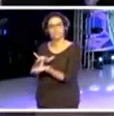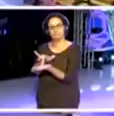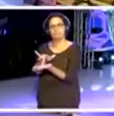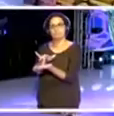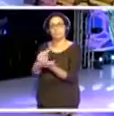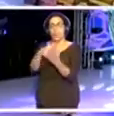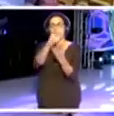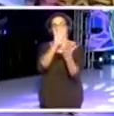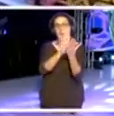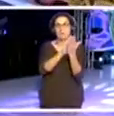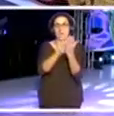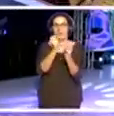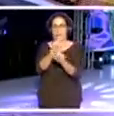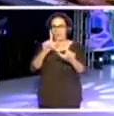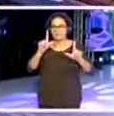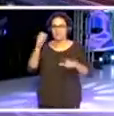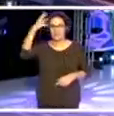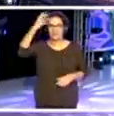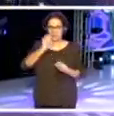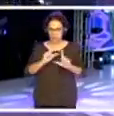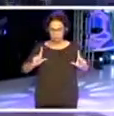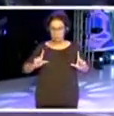Un cartel de Se Busca ya te han colgado.